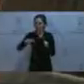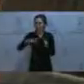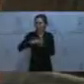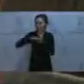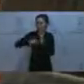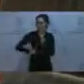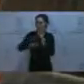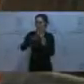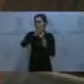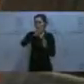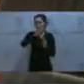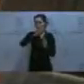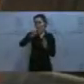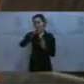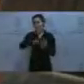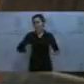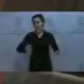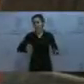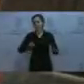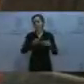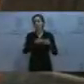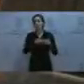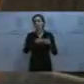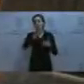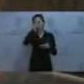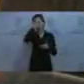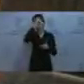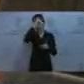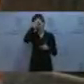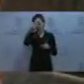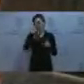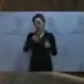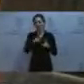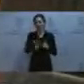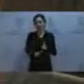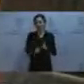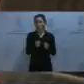más de 300 enfermos de Parkinson. Esta cifra